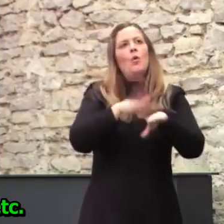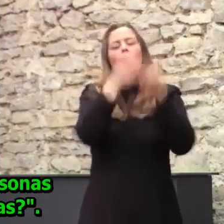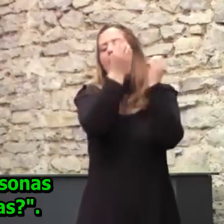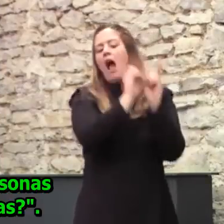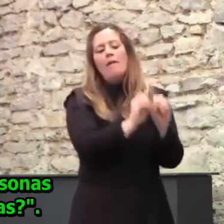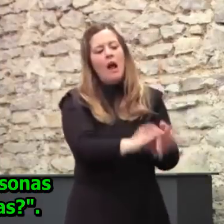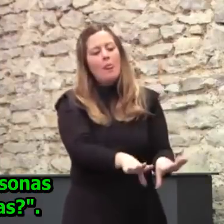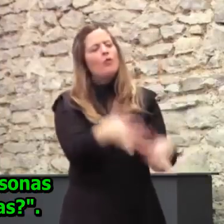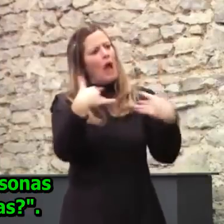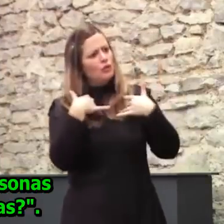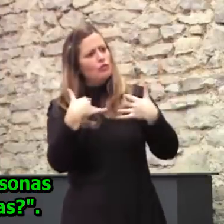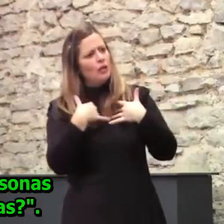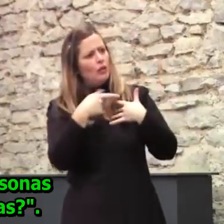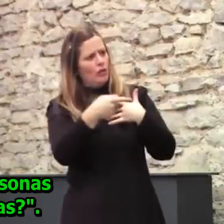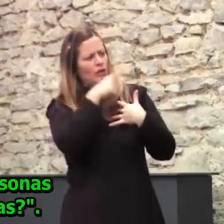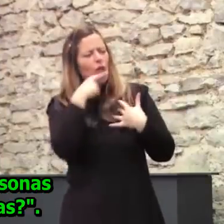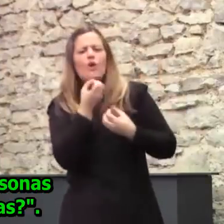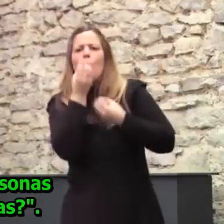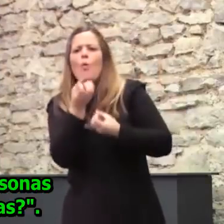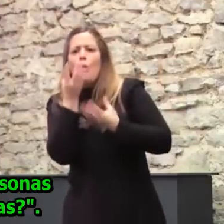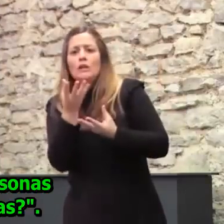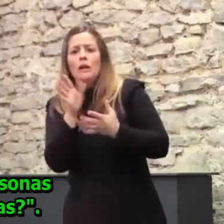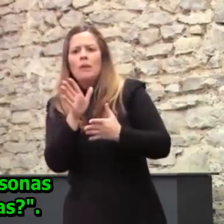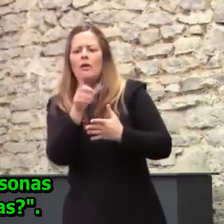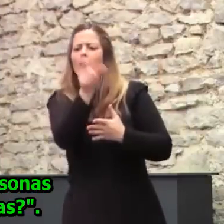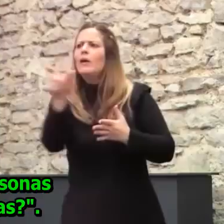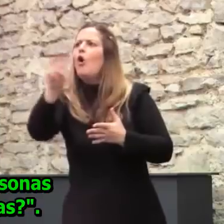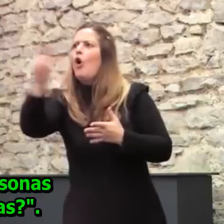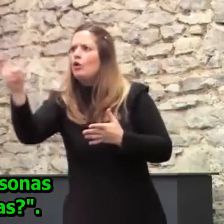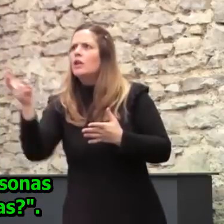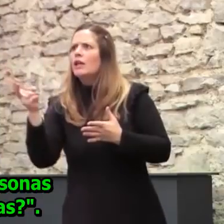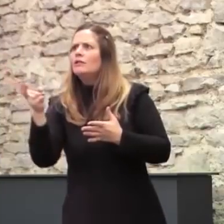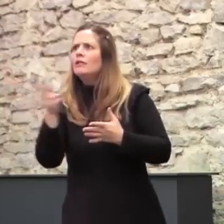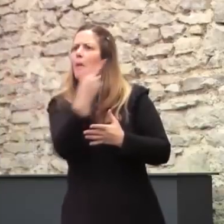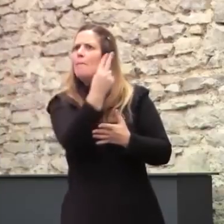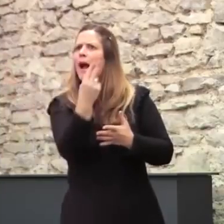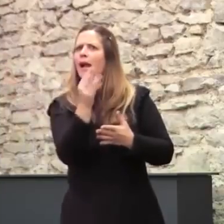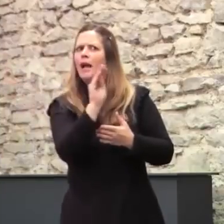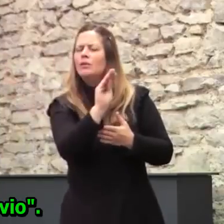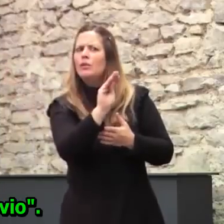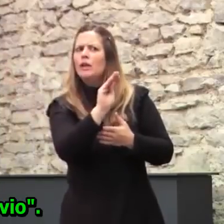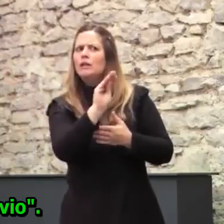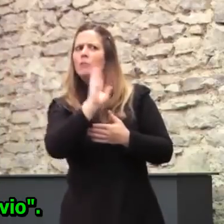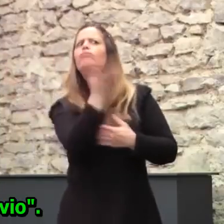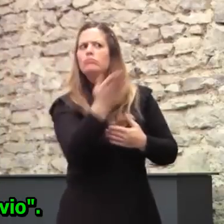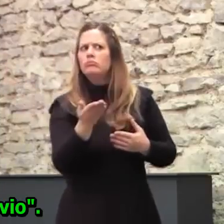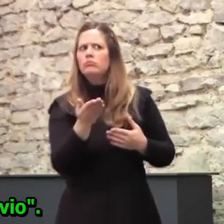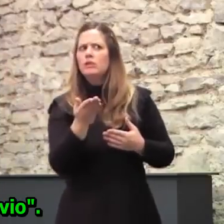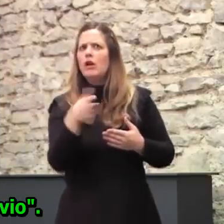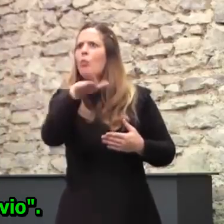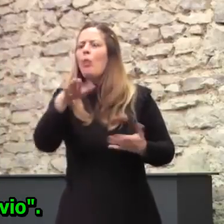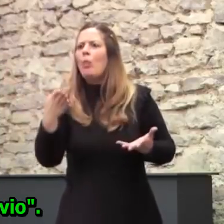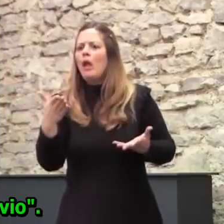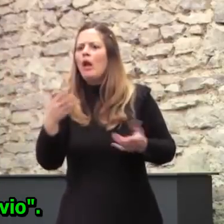etc. Yo digo, bueno, ¿y dónde están todas esas personas que se han portado mal con sus parejas alguna vez? Nadie dice,